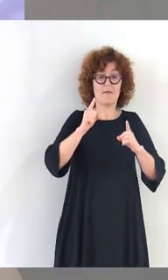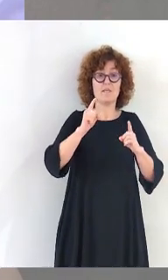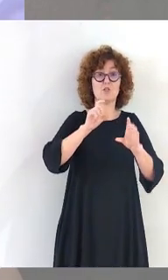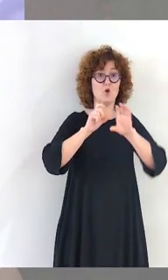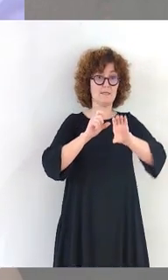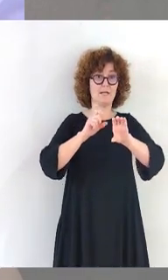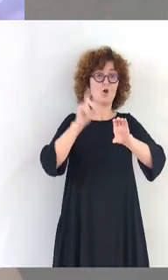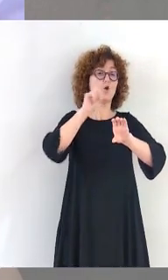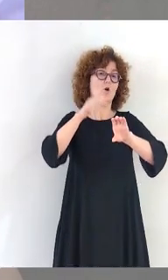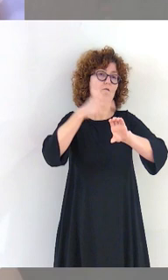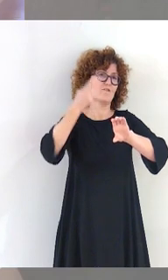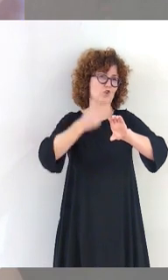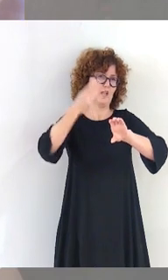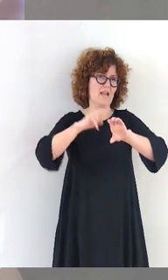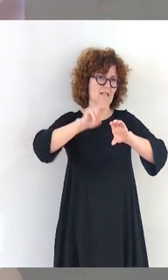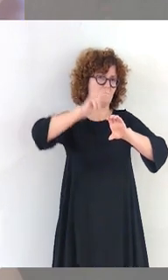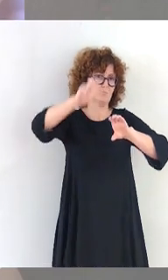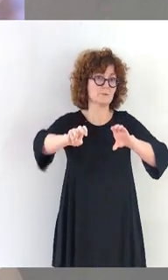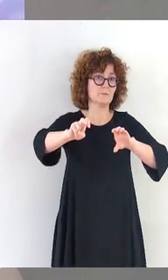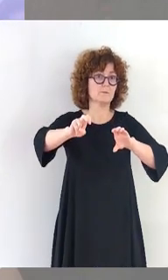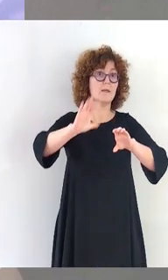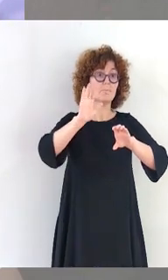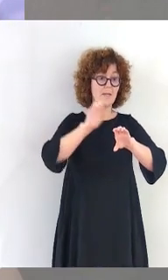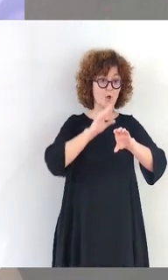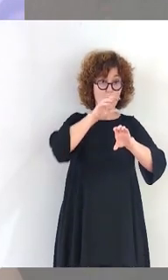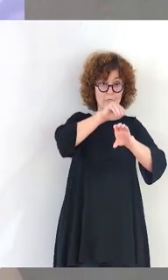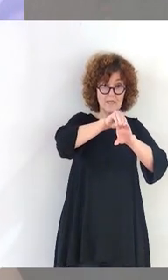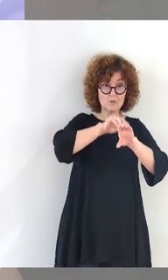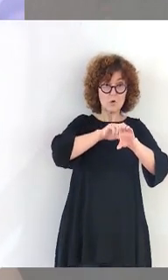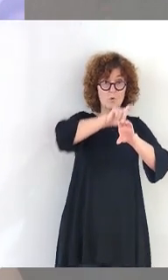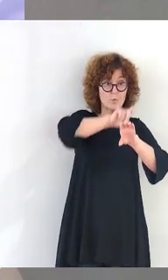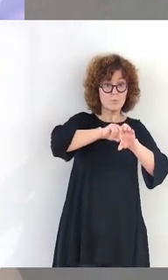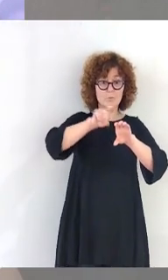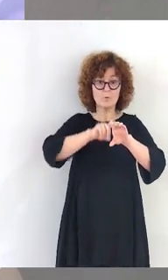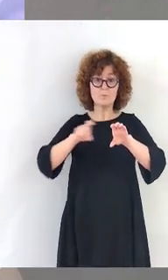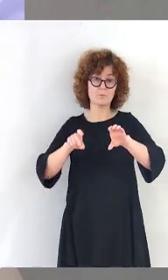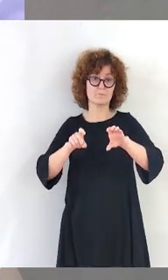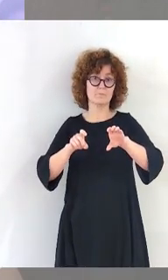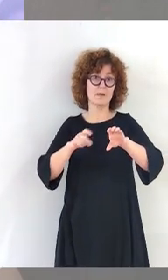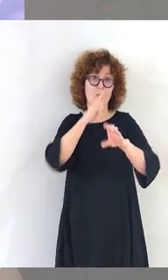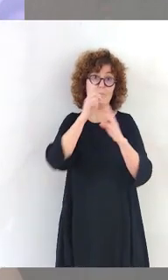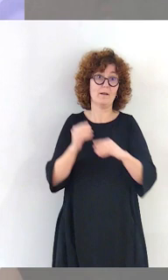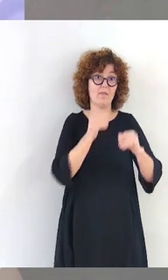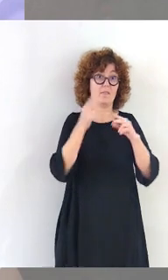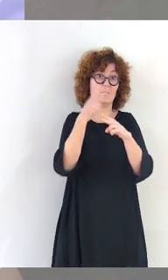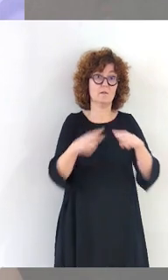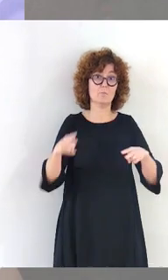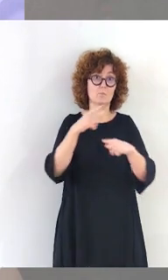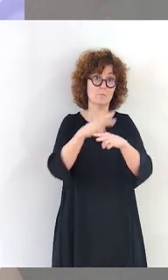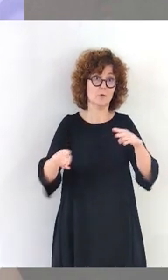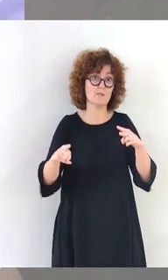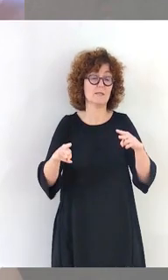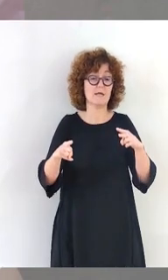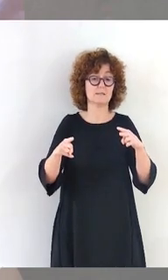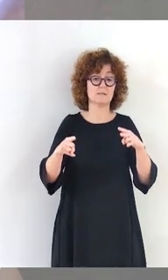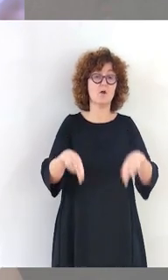fronteras porque tenemos algo que nos es muy difícil de predecir y son las políticas que vaya a haber a nivel